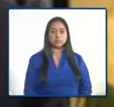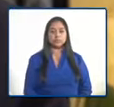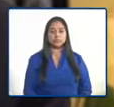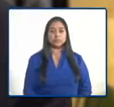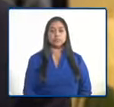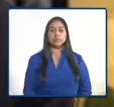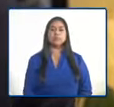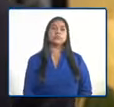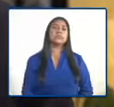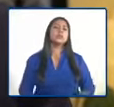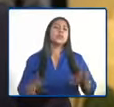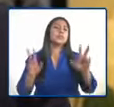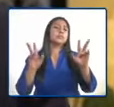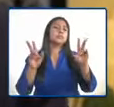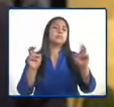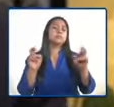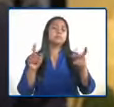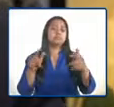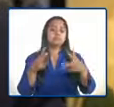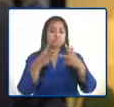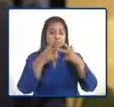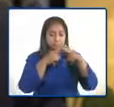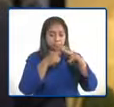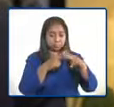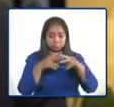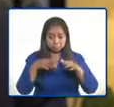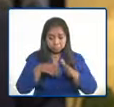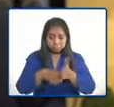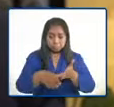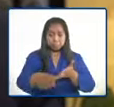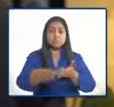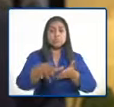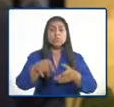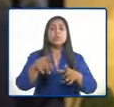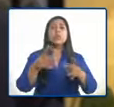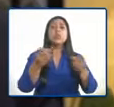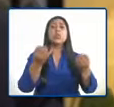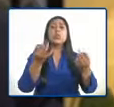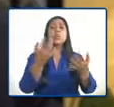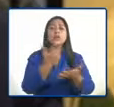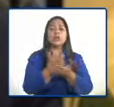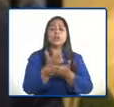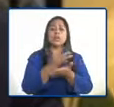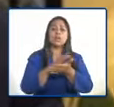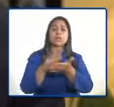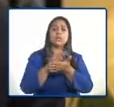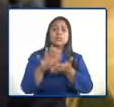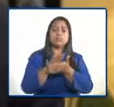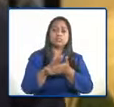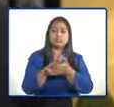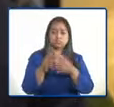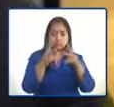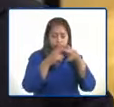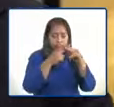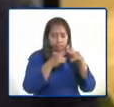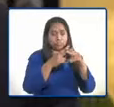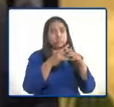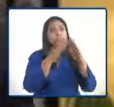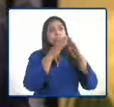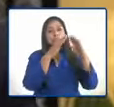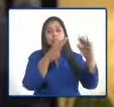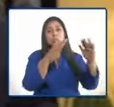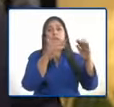pistas de aterrizaje, ¿de cuánto será el costo de este mantenimiento de las pistas y también del aeropuerto? Y